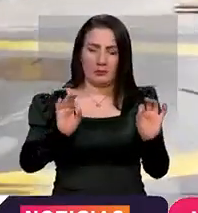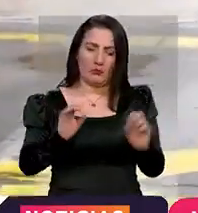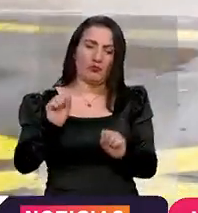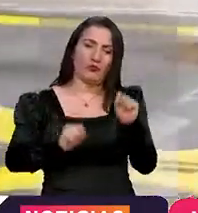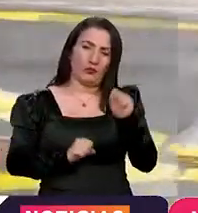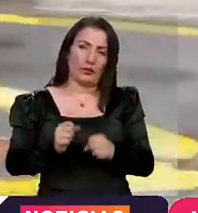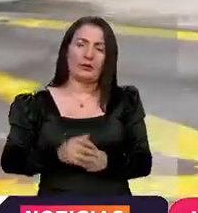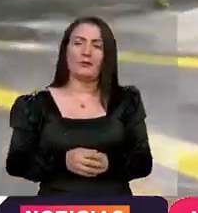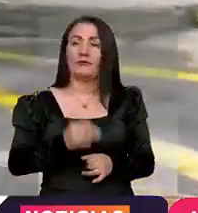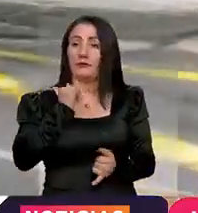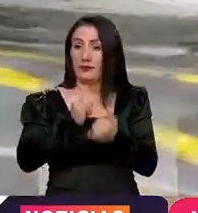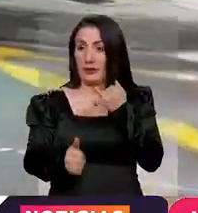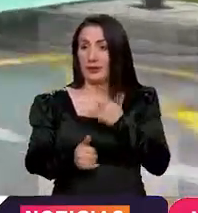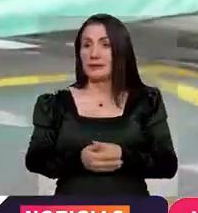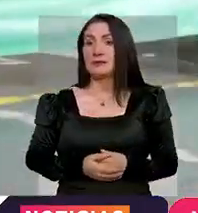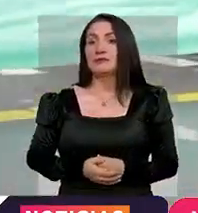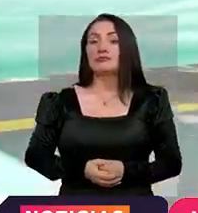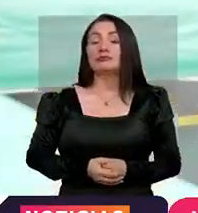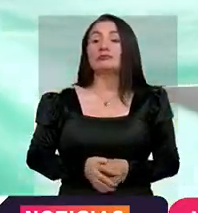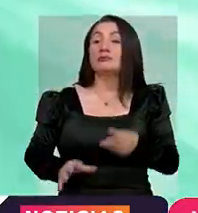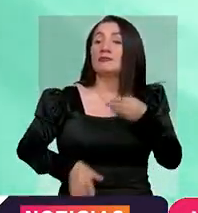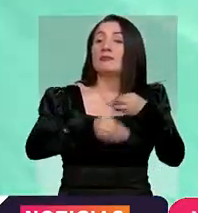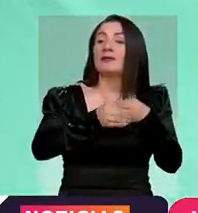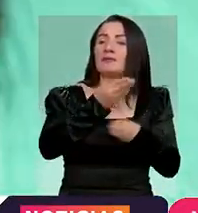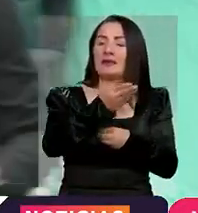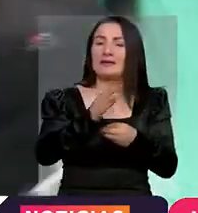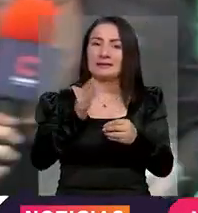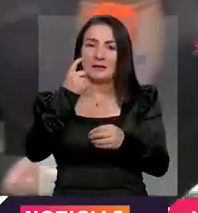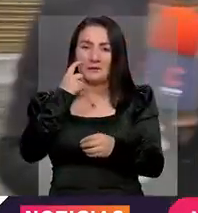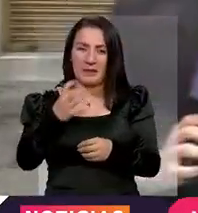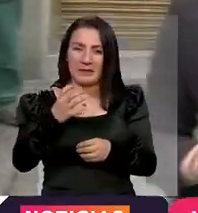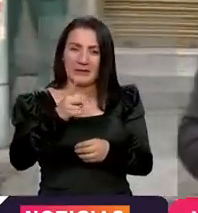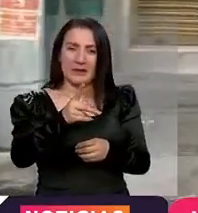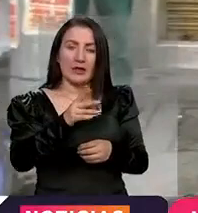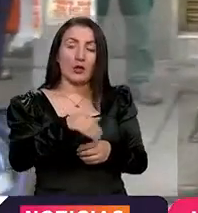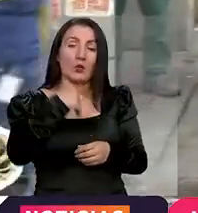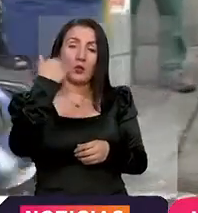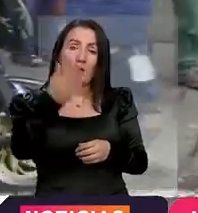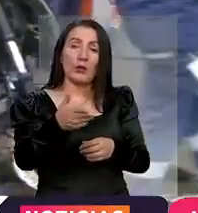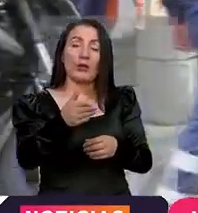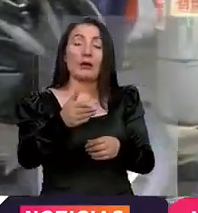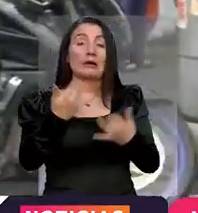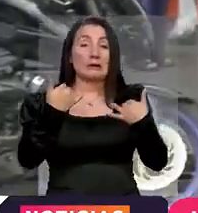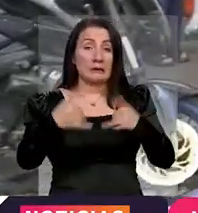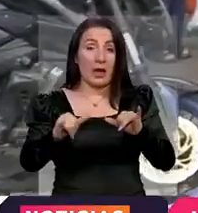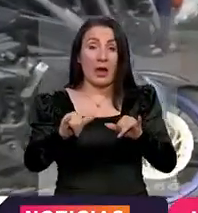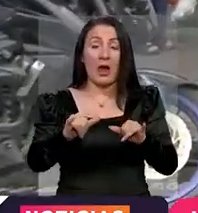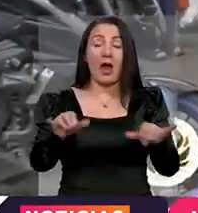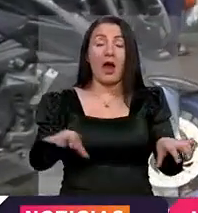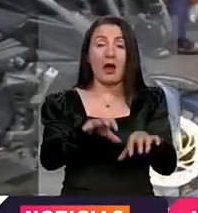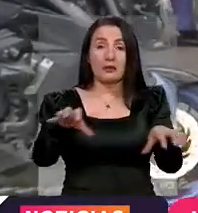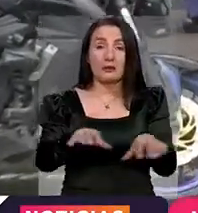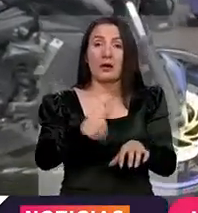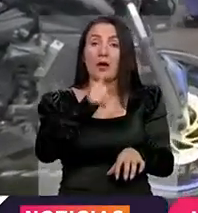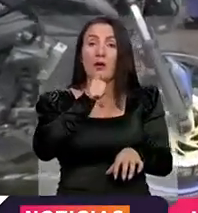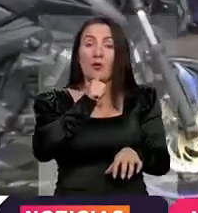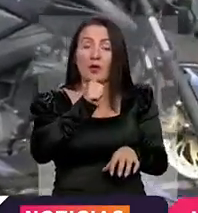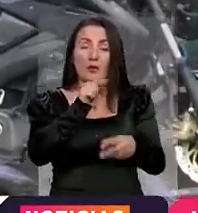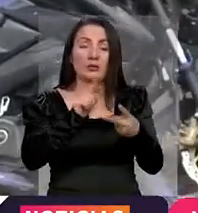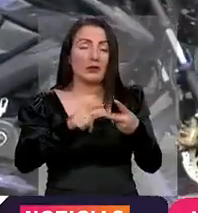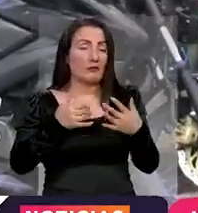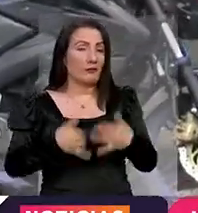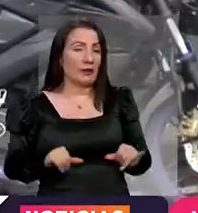pueda finalizarse. También cabe resaltar que luego de que esta intervención por parte de acueducto